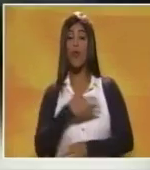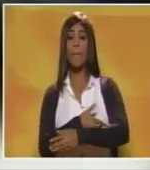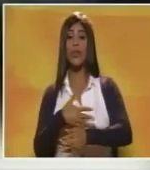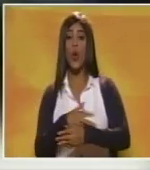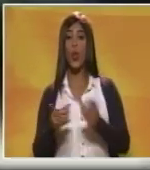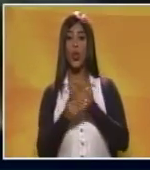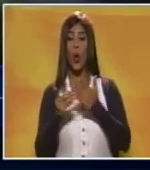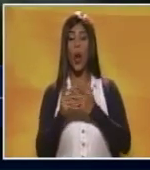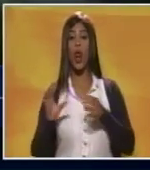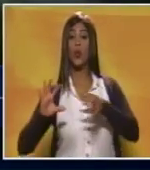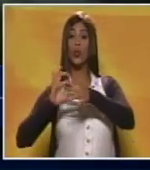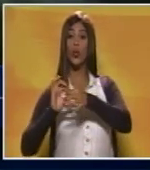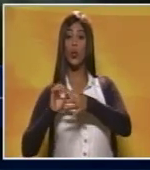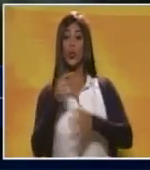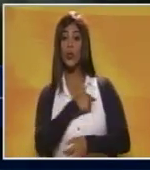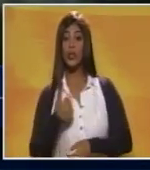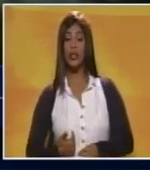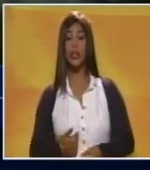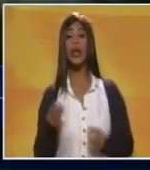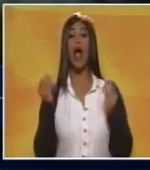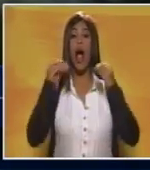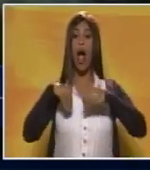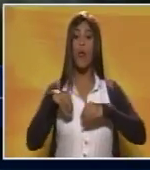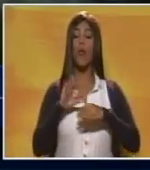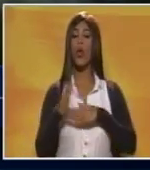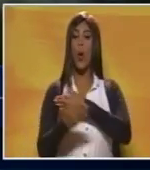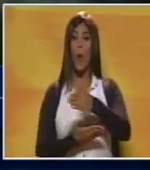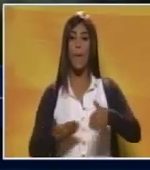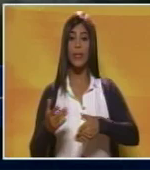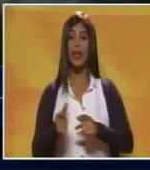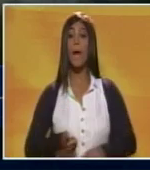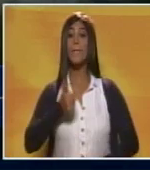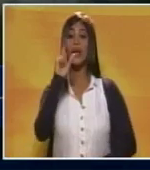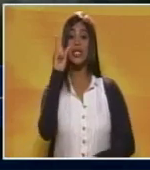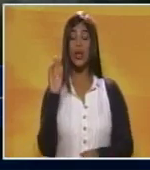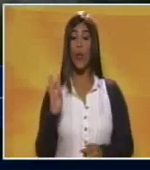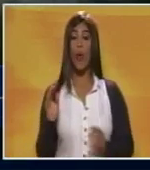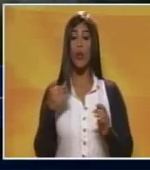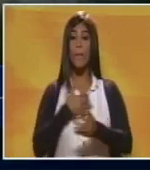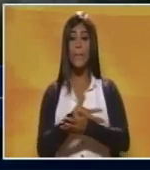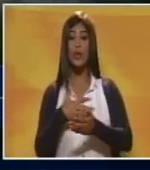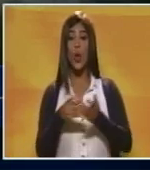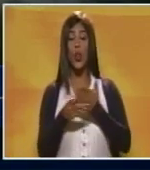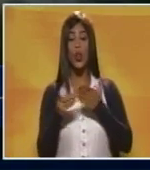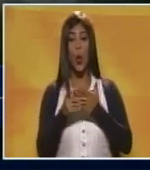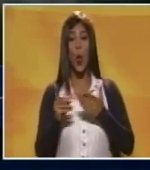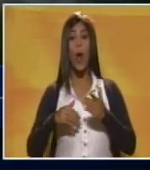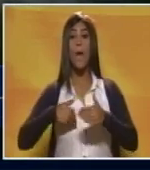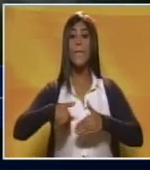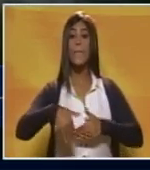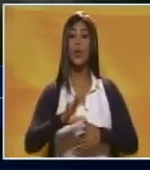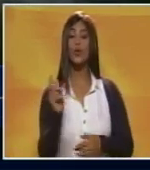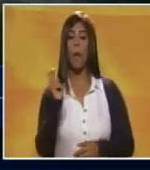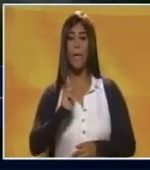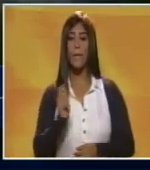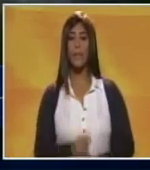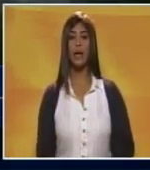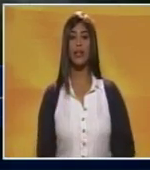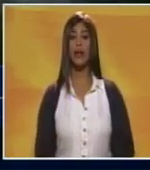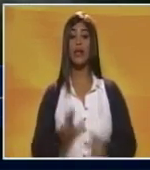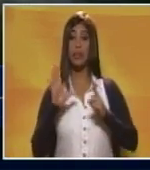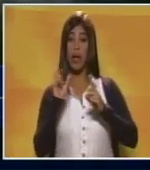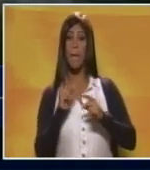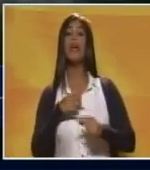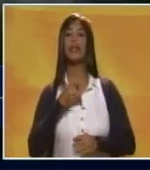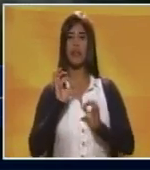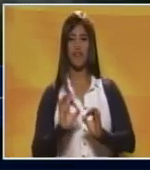con la República Popular China, nosotros tenemos acuerdos comerciales, más de 104 millones de dólares vienen en los próximos meses, en los próximos